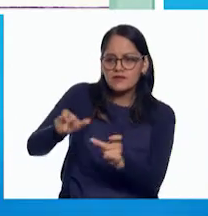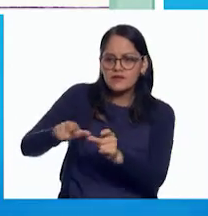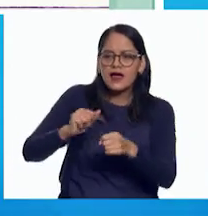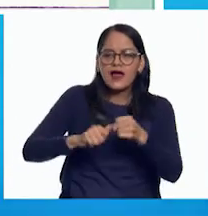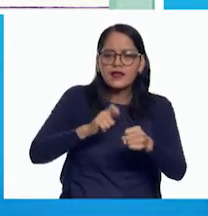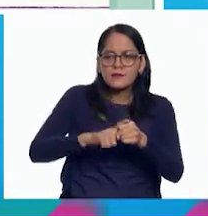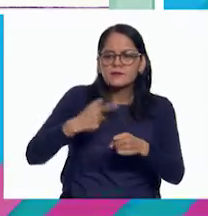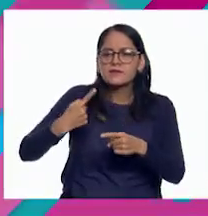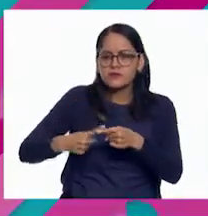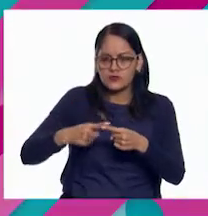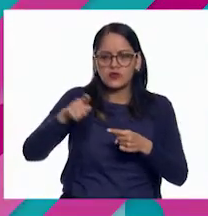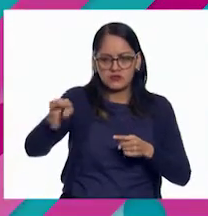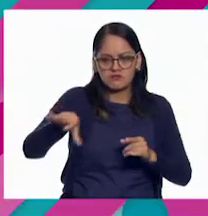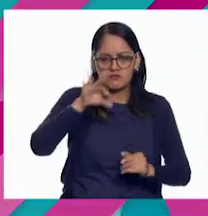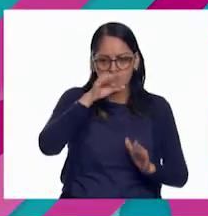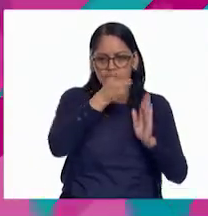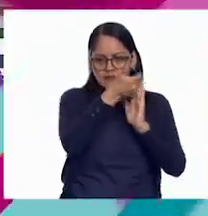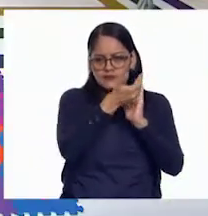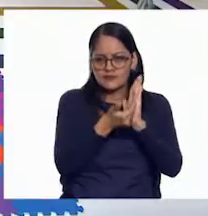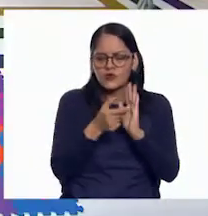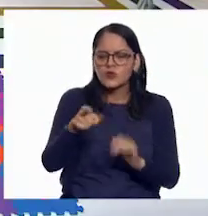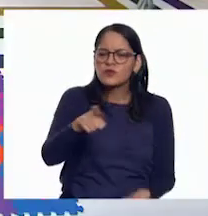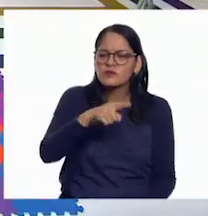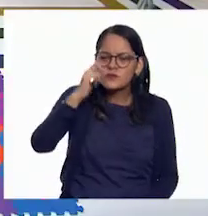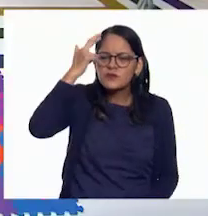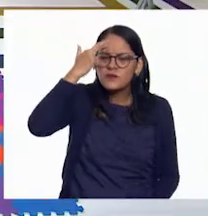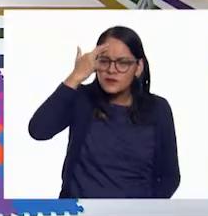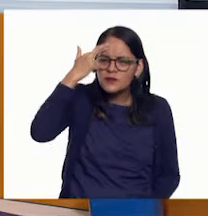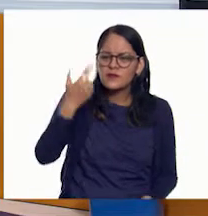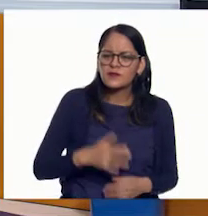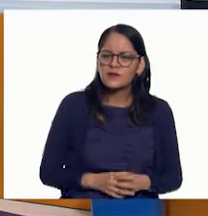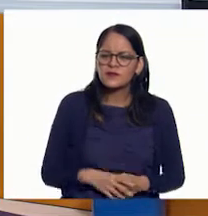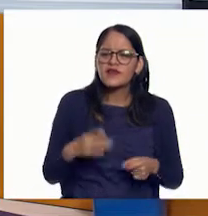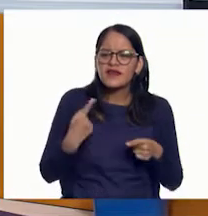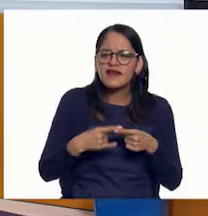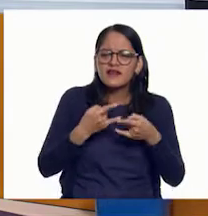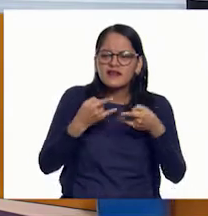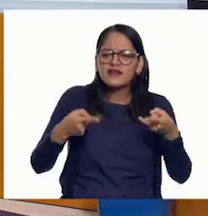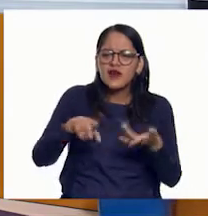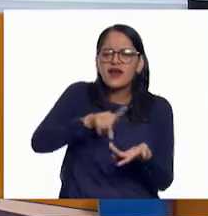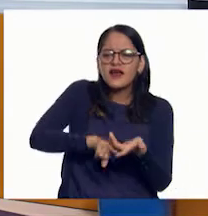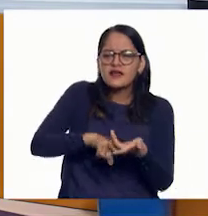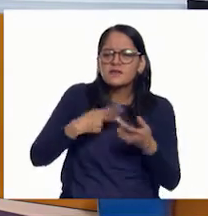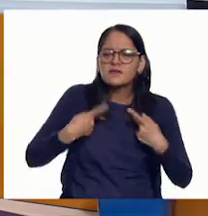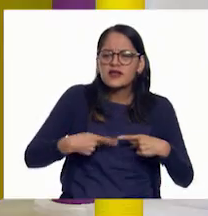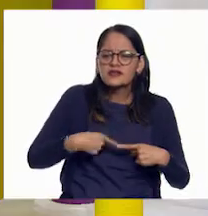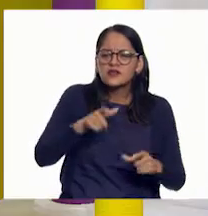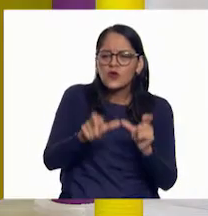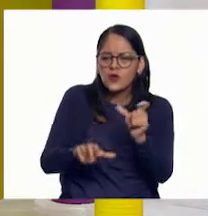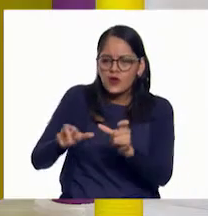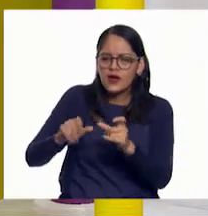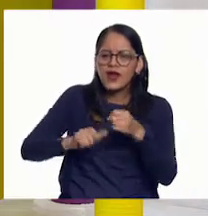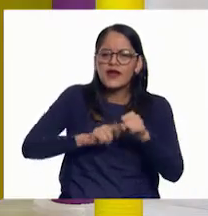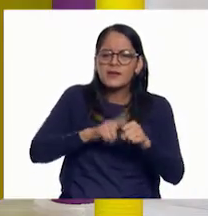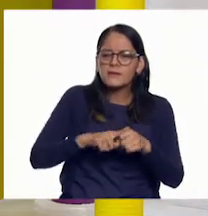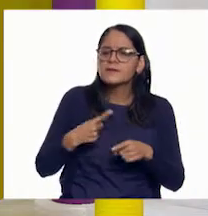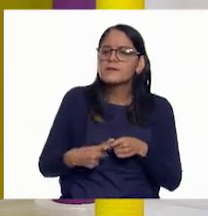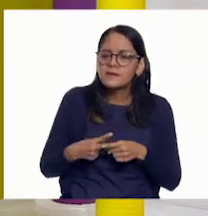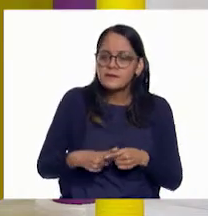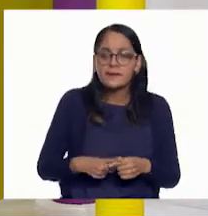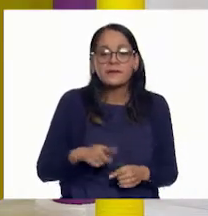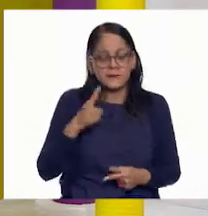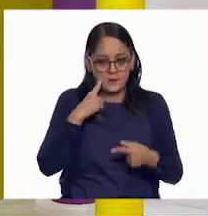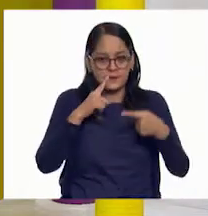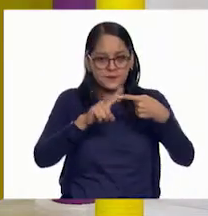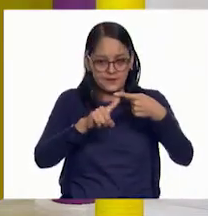sí, ¿ustedes recuerdan los personajes del cuento? ¿Tú los recuerdas? Claro que sí. A ver, de Caperucita Roja